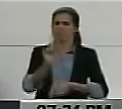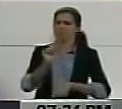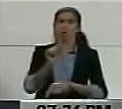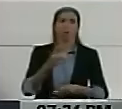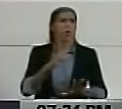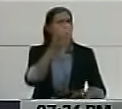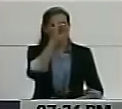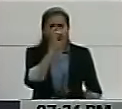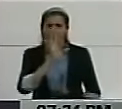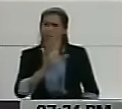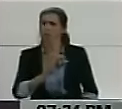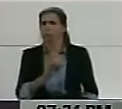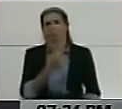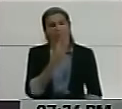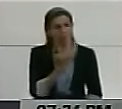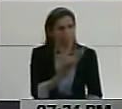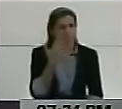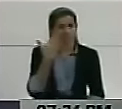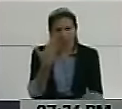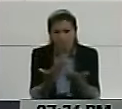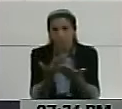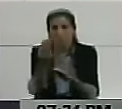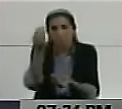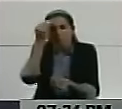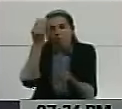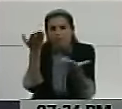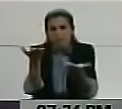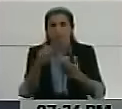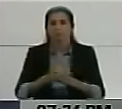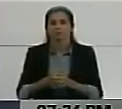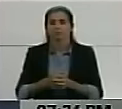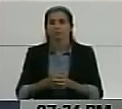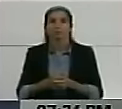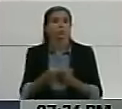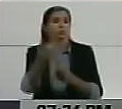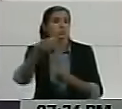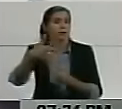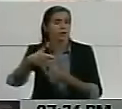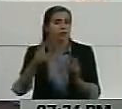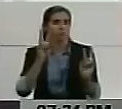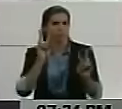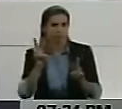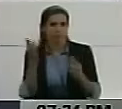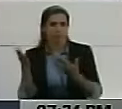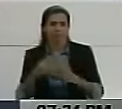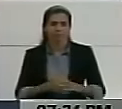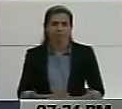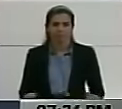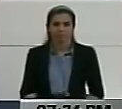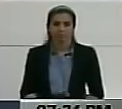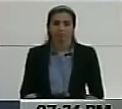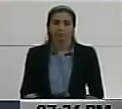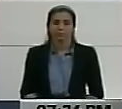amenazas. Véalo usted, venezolano, está en todo su derecho.